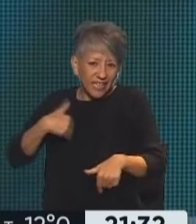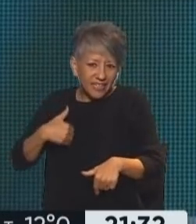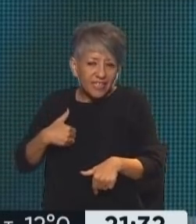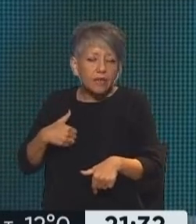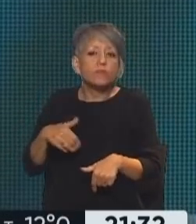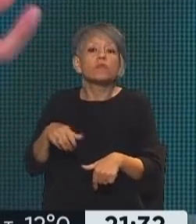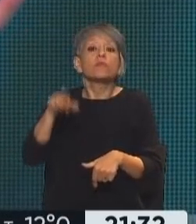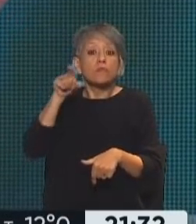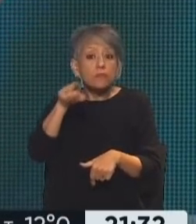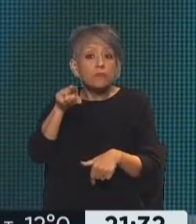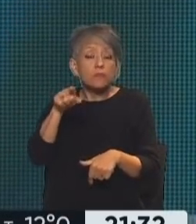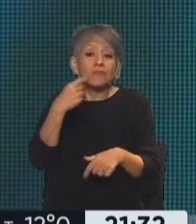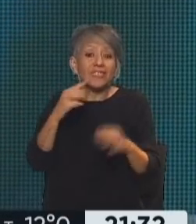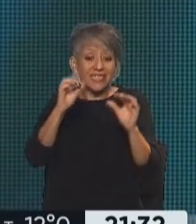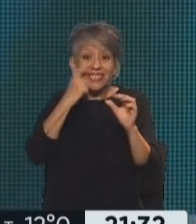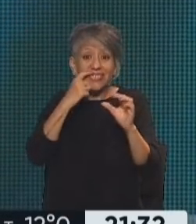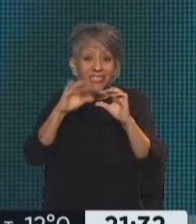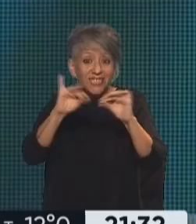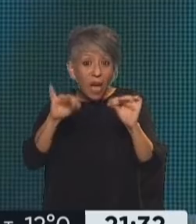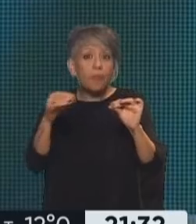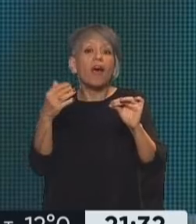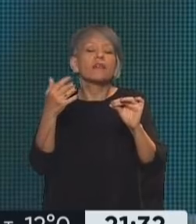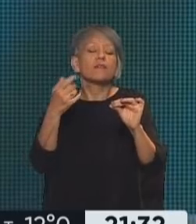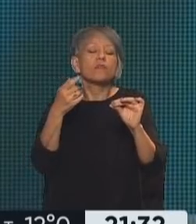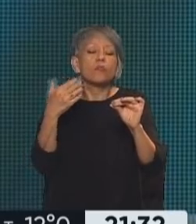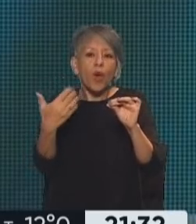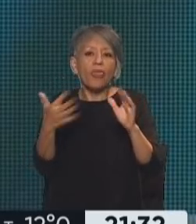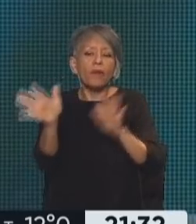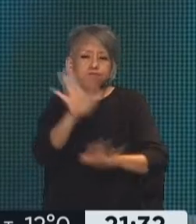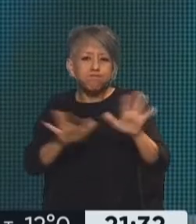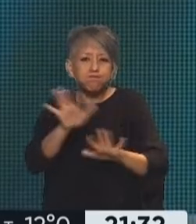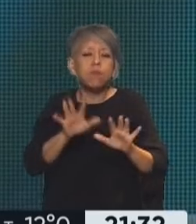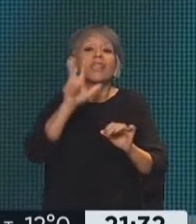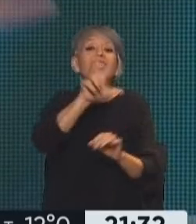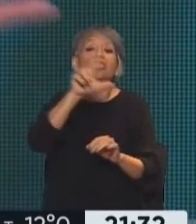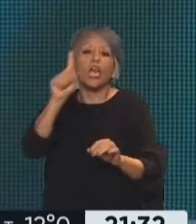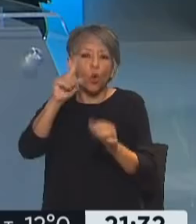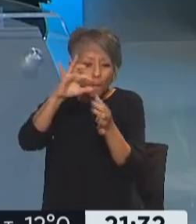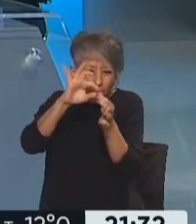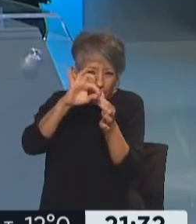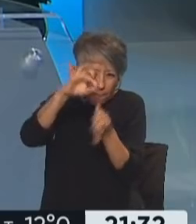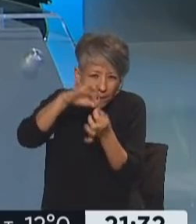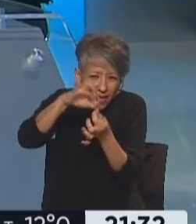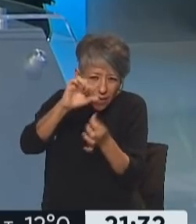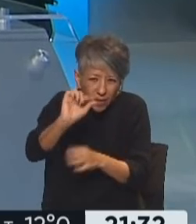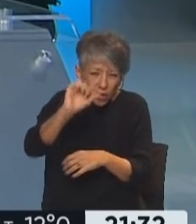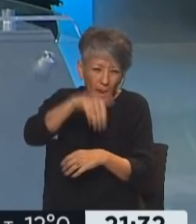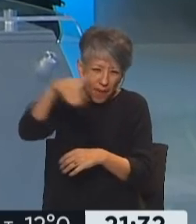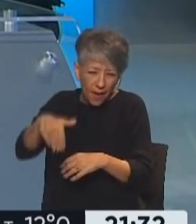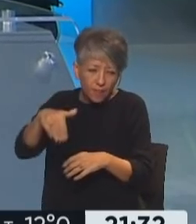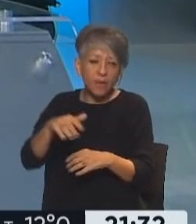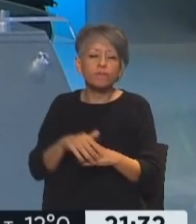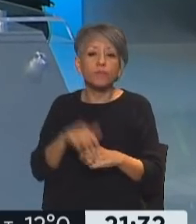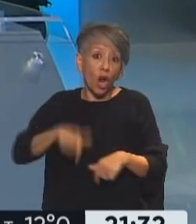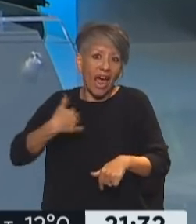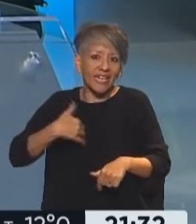la posibilidad de que esta chapa laminada fuera de 31 milímetros, pero fabricada en el país. Bueno, la empresa en el marco de esto, ¿no? La empresa mencionada en este